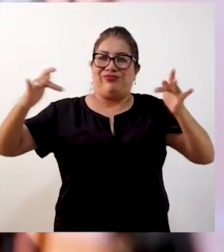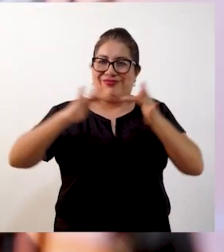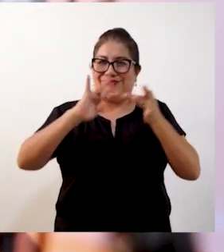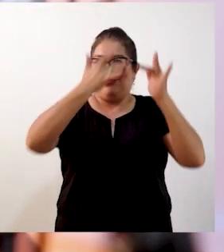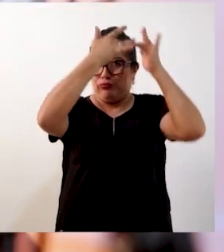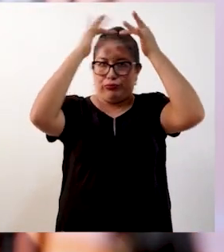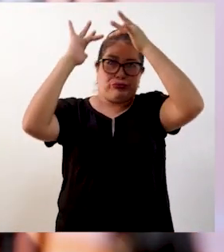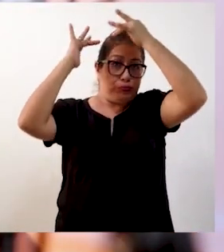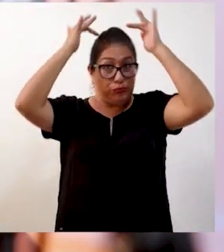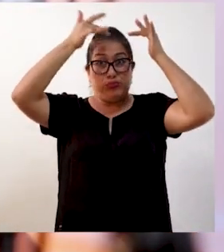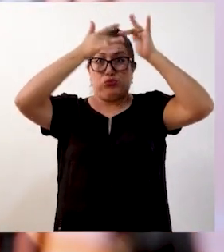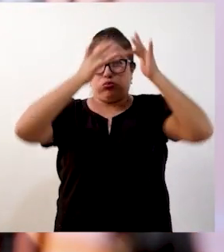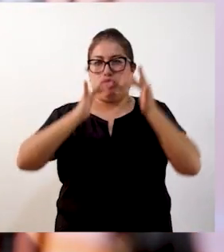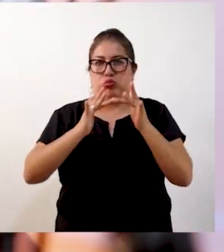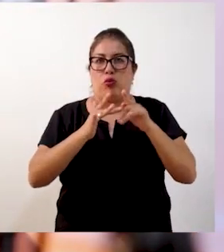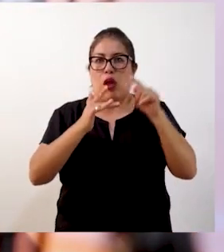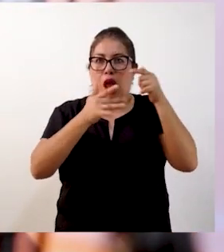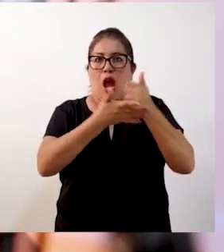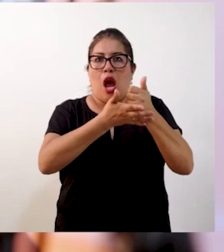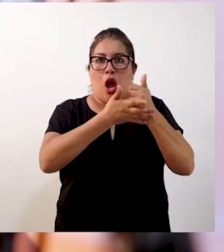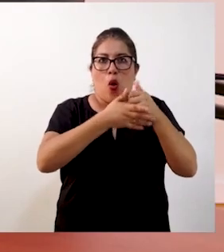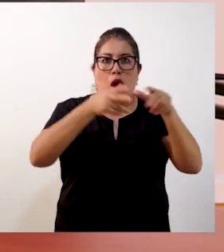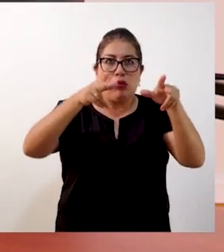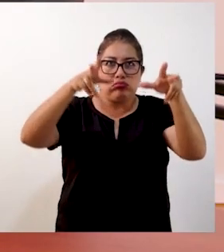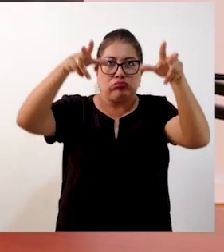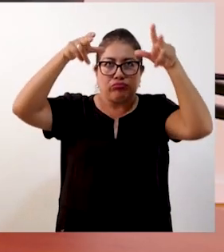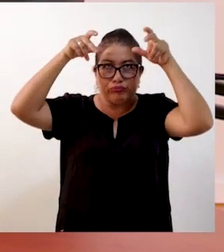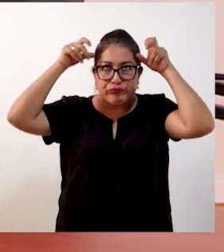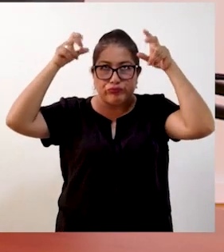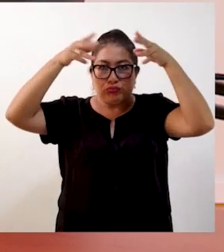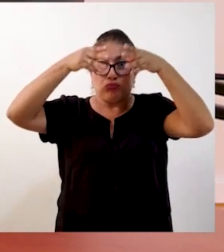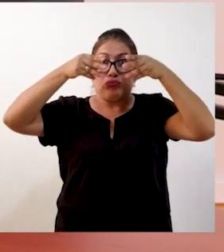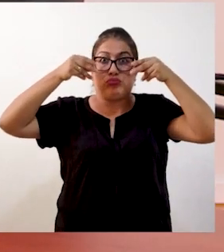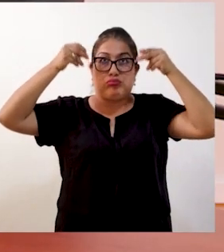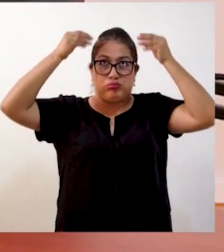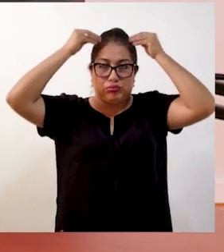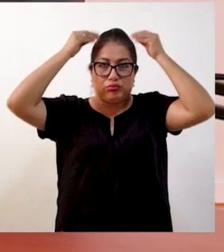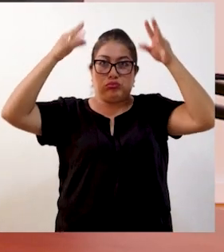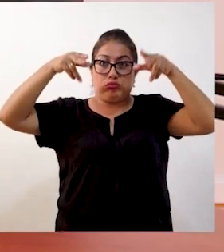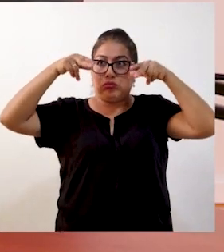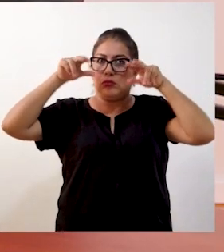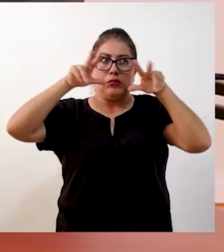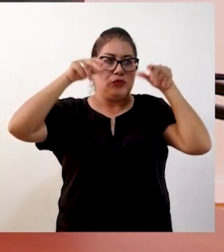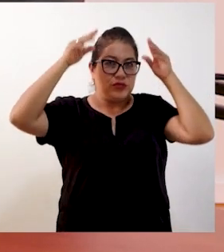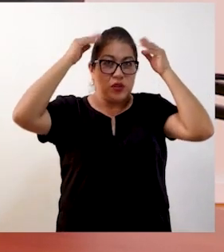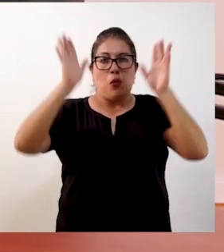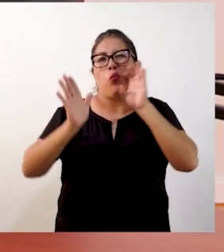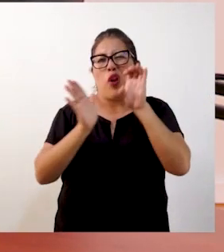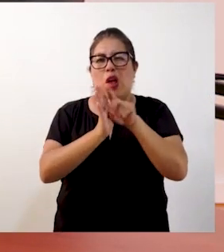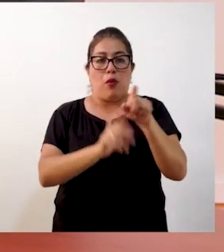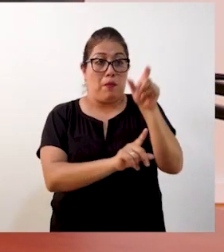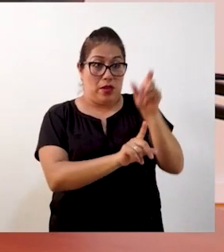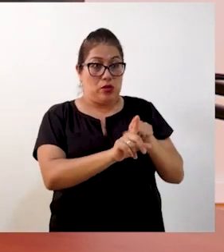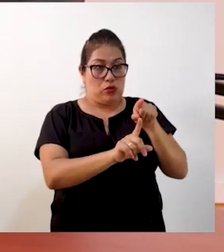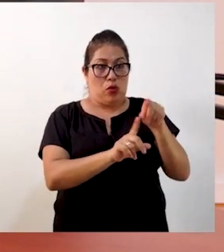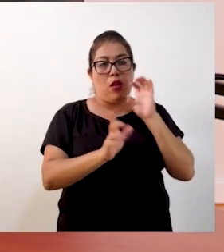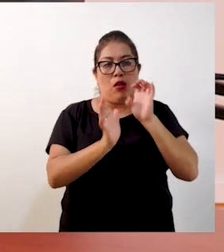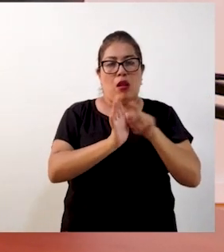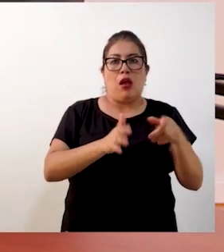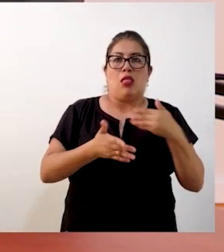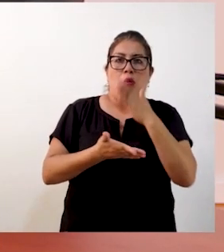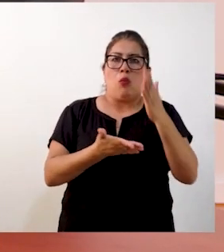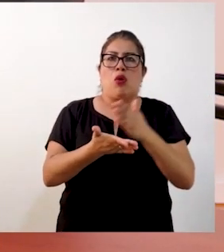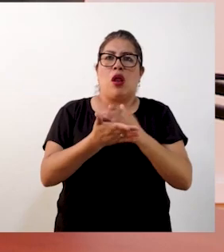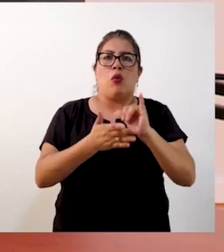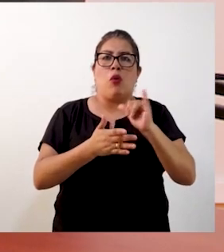hay neurotransmisoras y neuroreceptoras. Exacto. Entonces, cuando una persona a veces ha tenido una lesión por